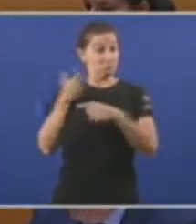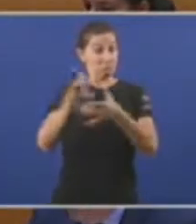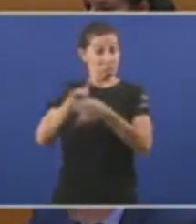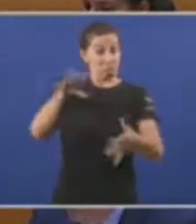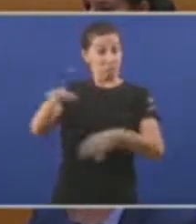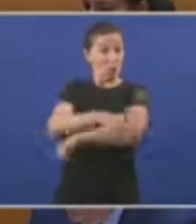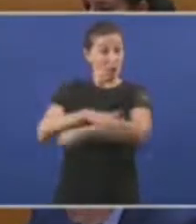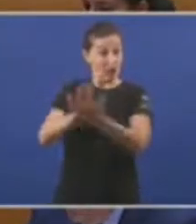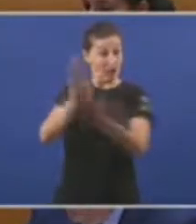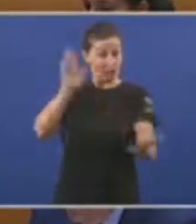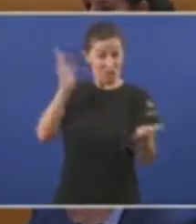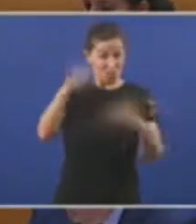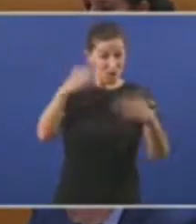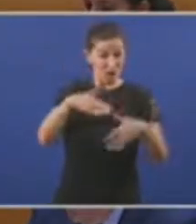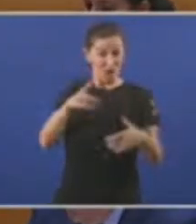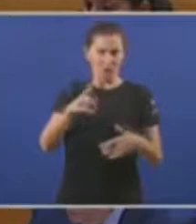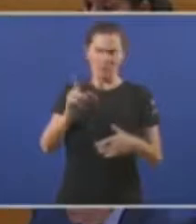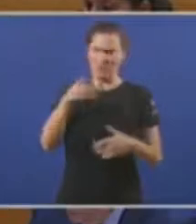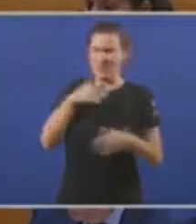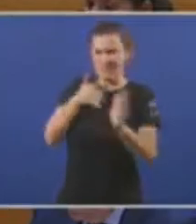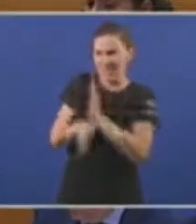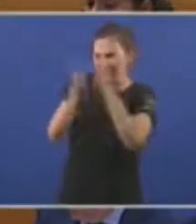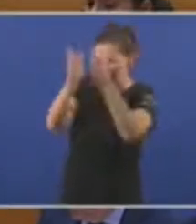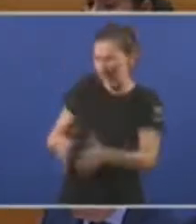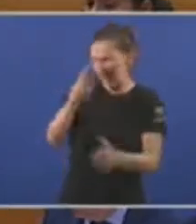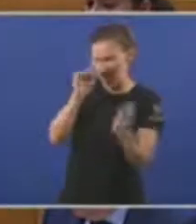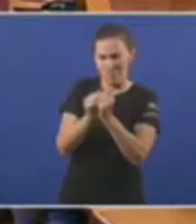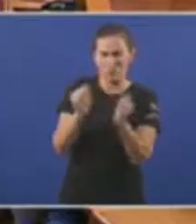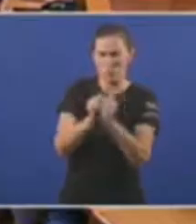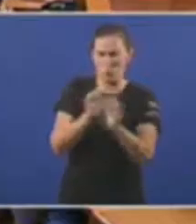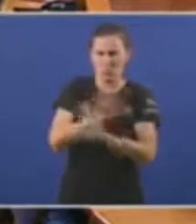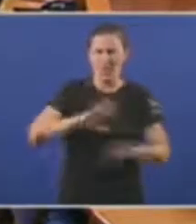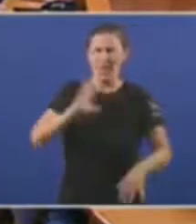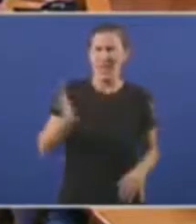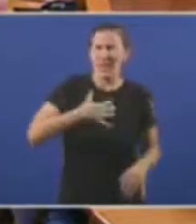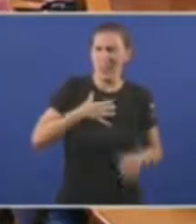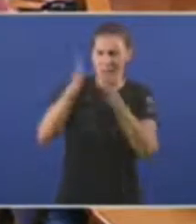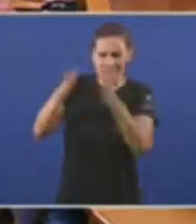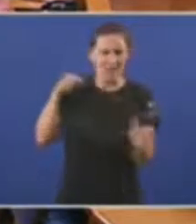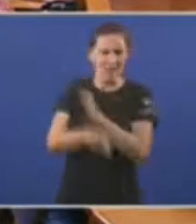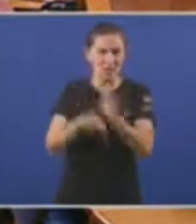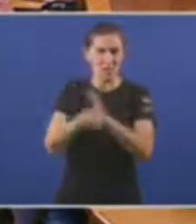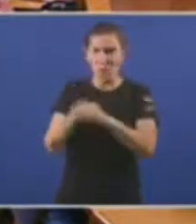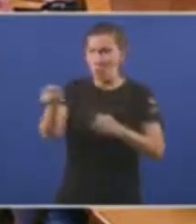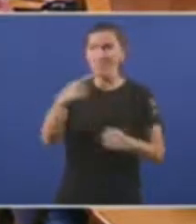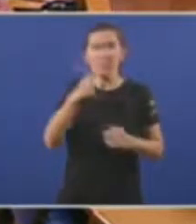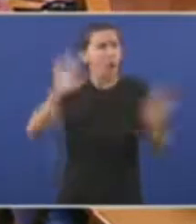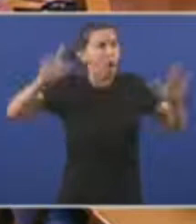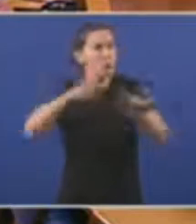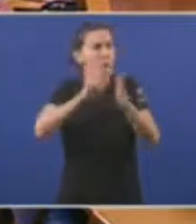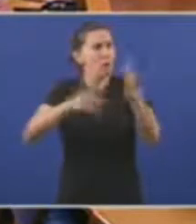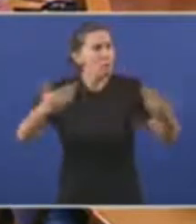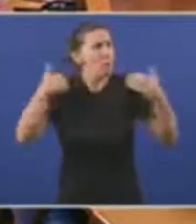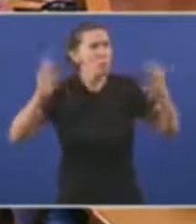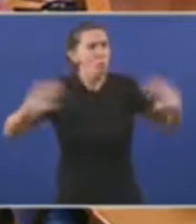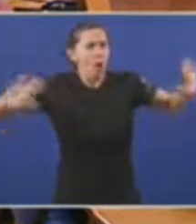a maior emenda á totalidade sobre a súa ineptitude e incapacidade, porque nos están dicindo que non pintan nada, que nada